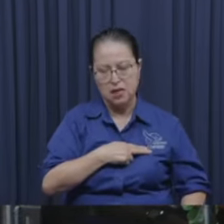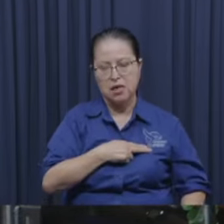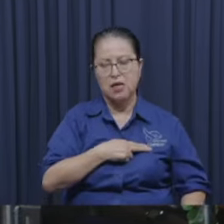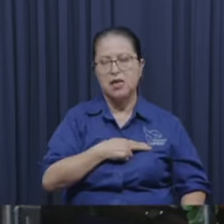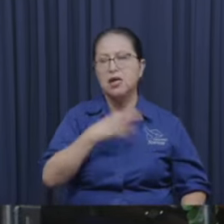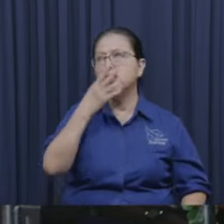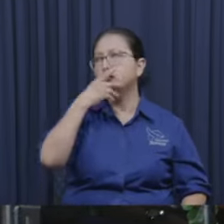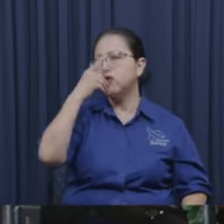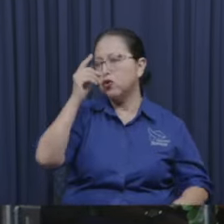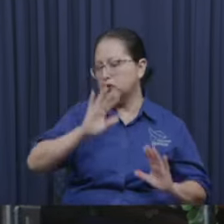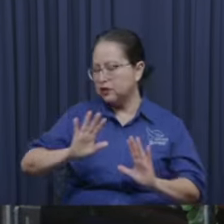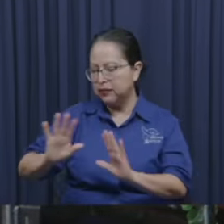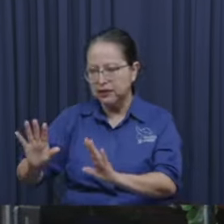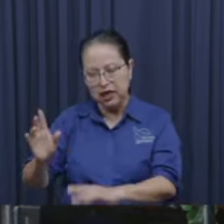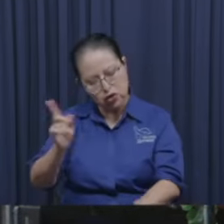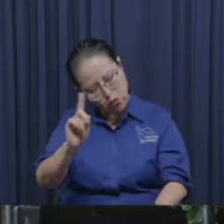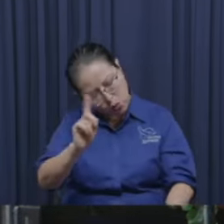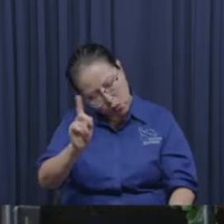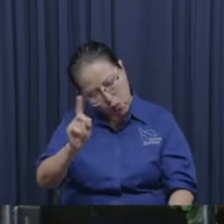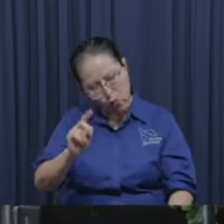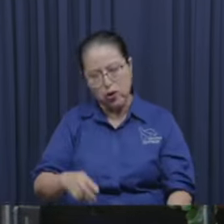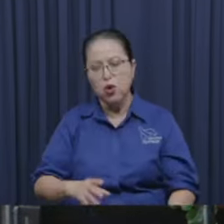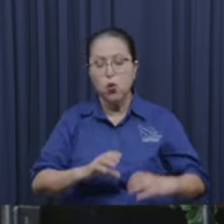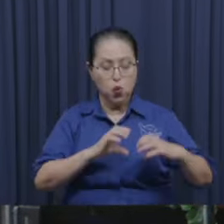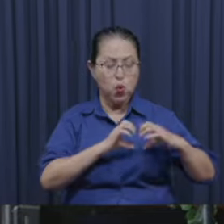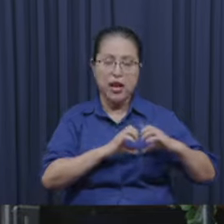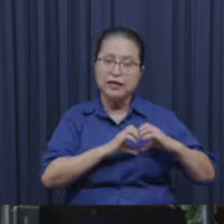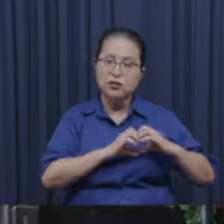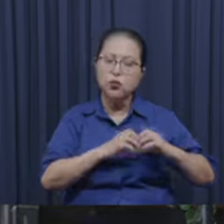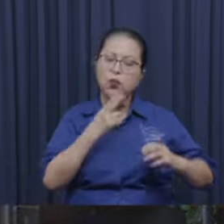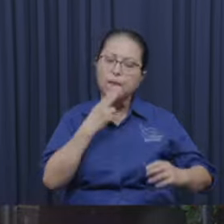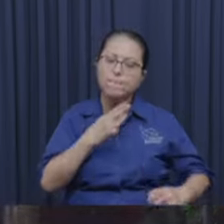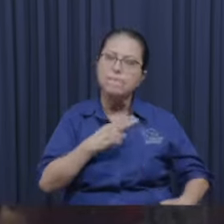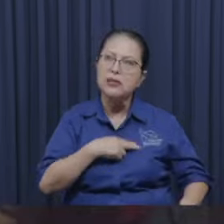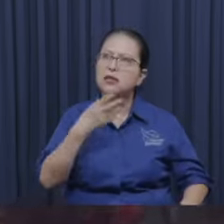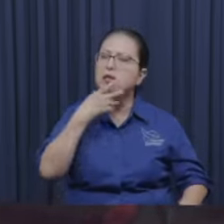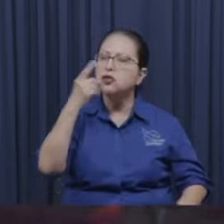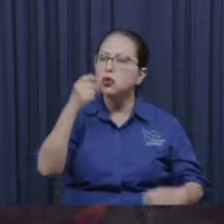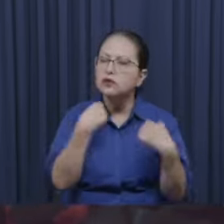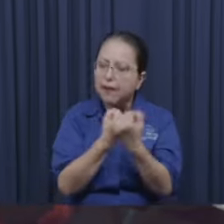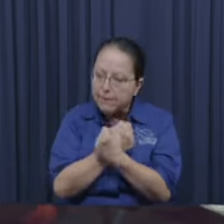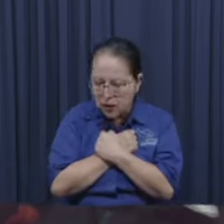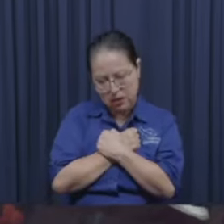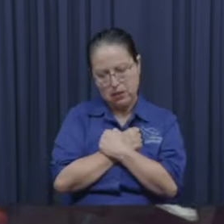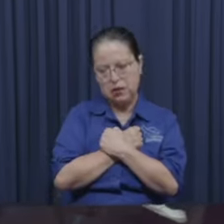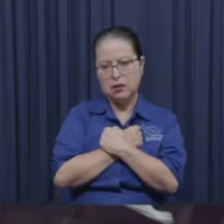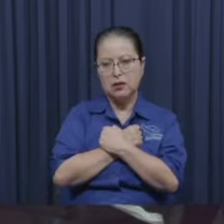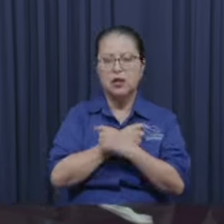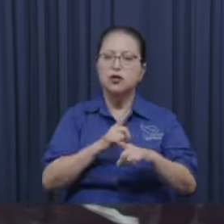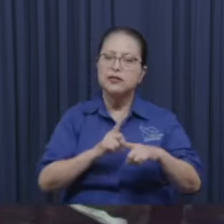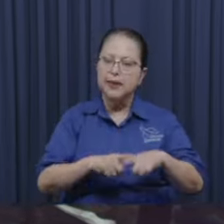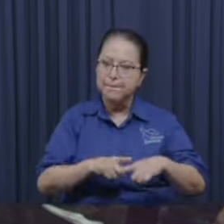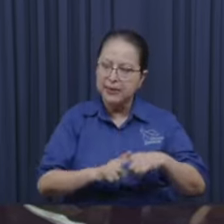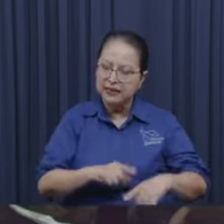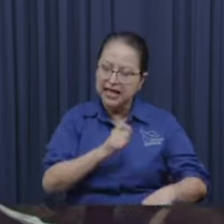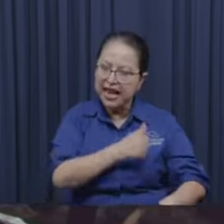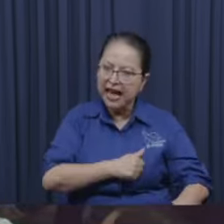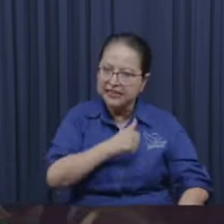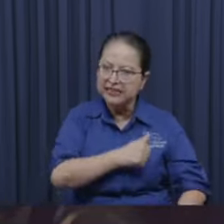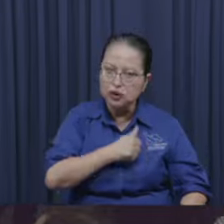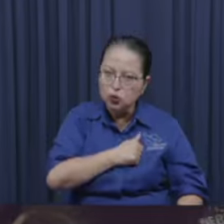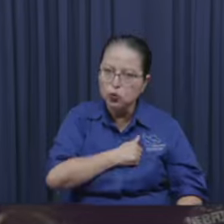no lo desprecie al señor no lo desprecie pues depende de nosotros Entonces hoy venimos